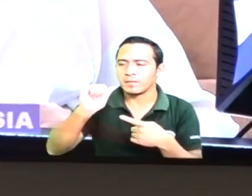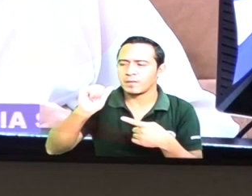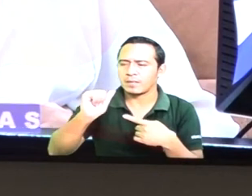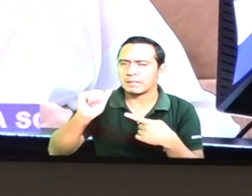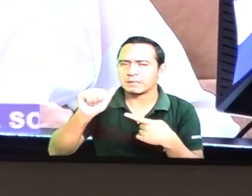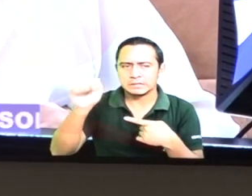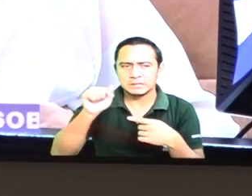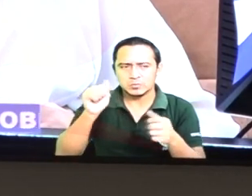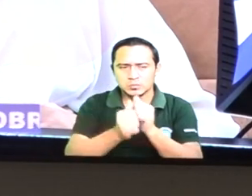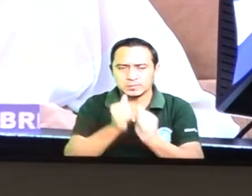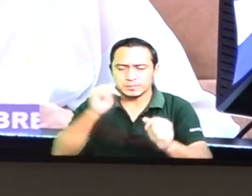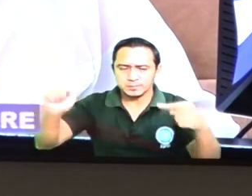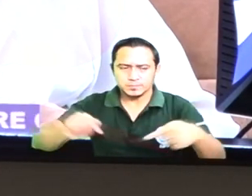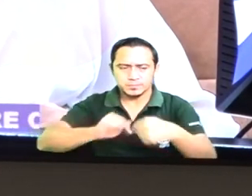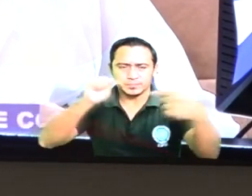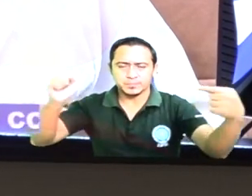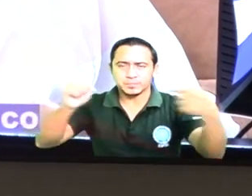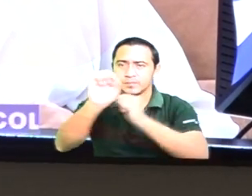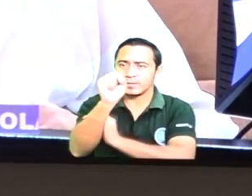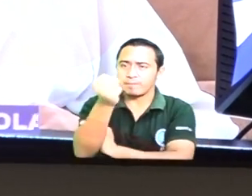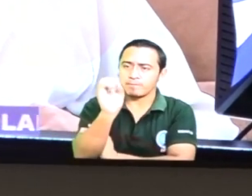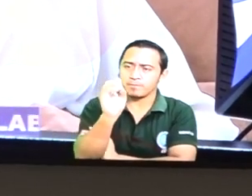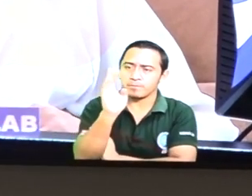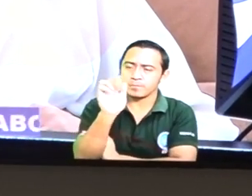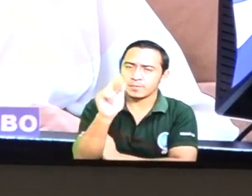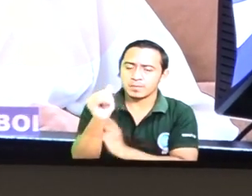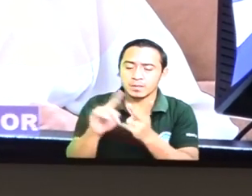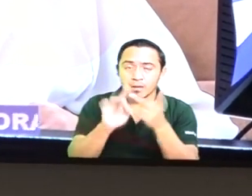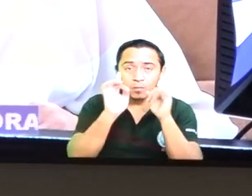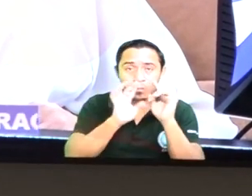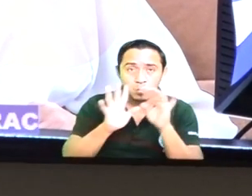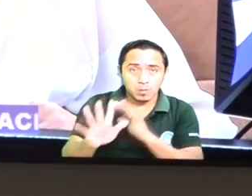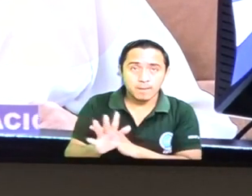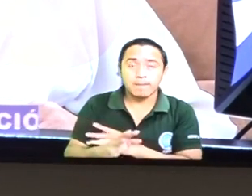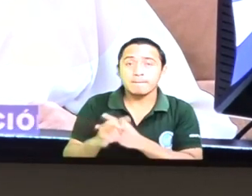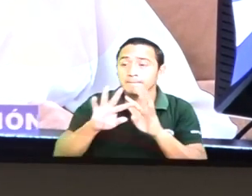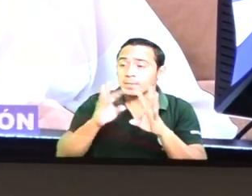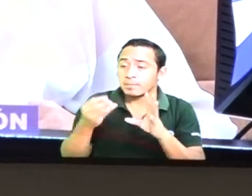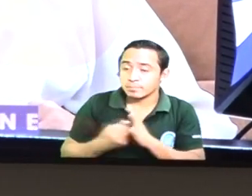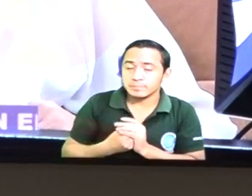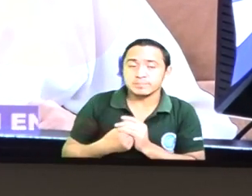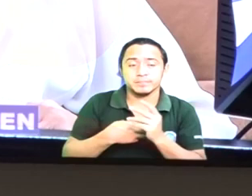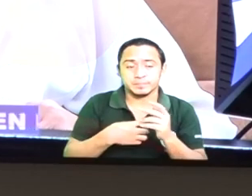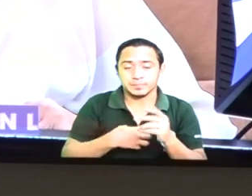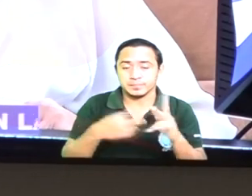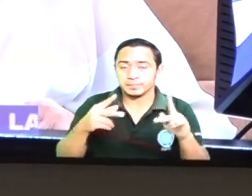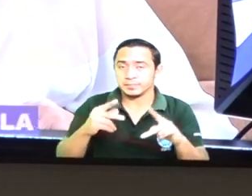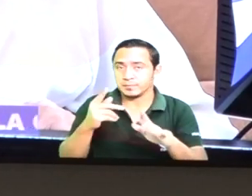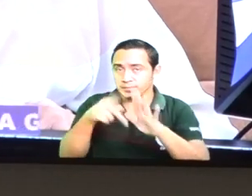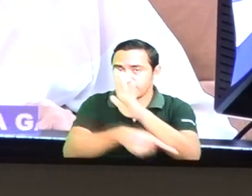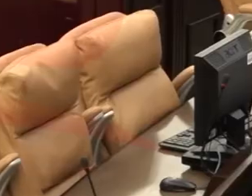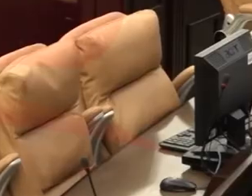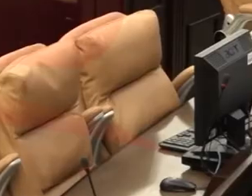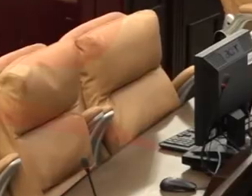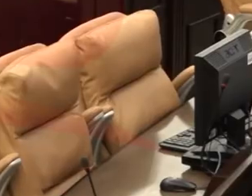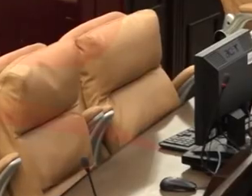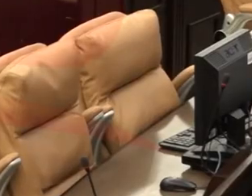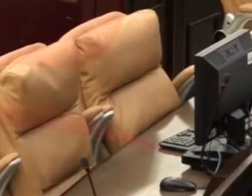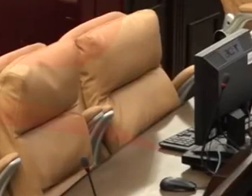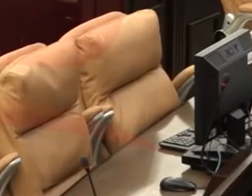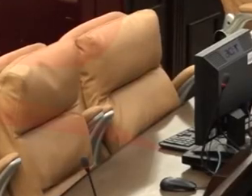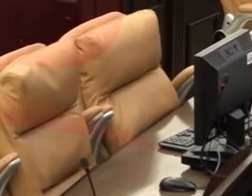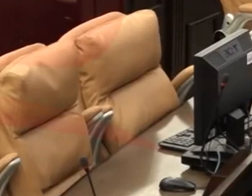atentan contra la soberanía, la seguridad y la integridad territorial de los estados.